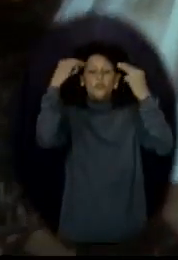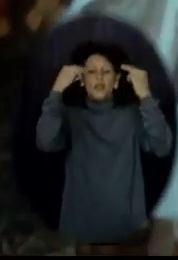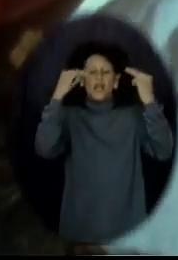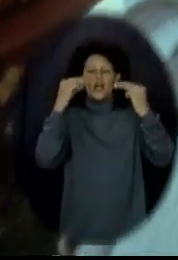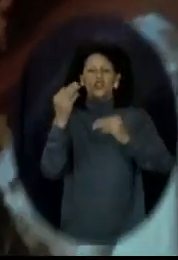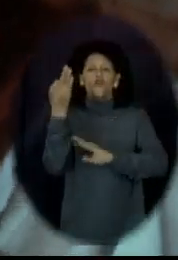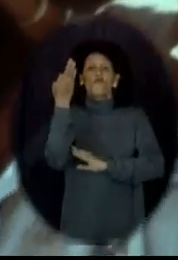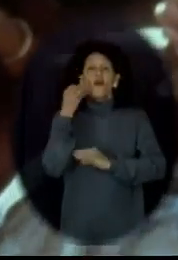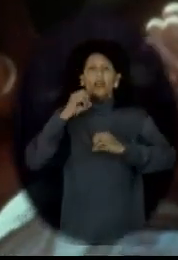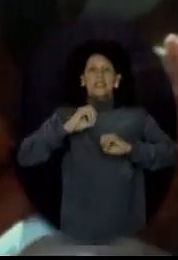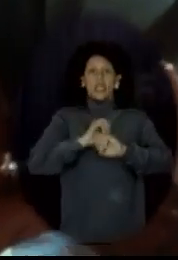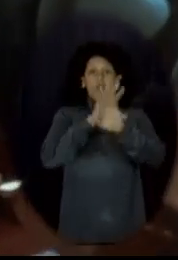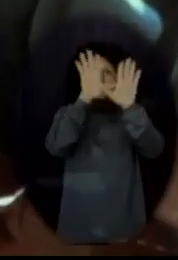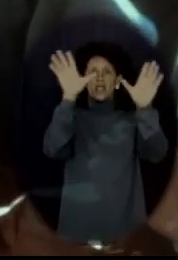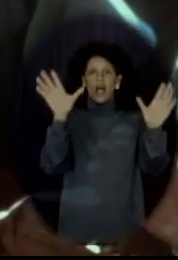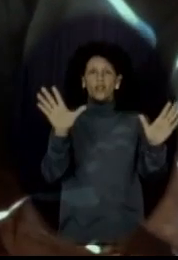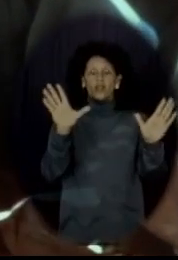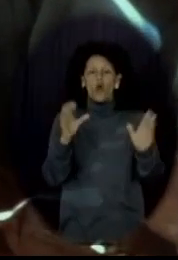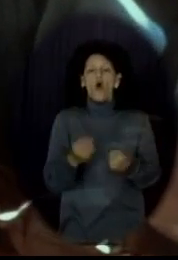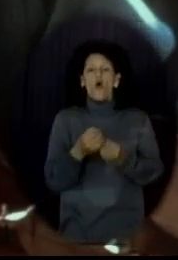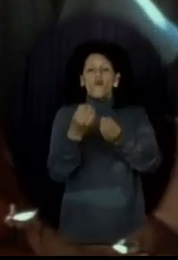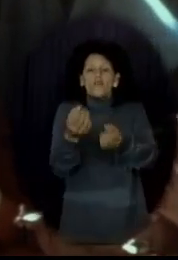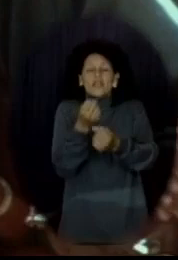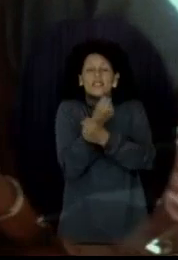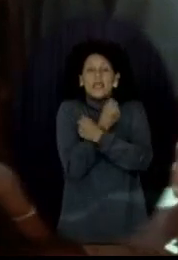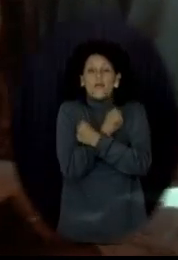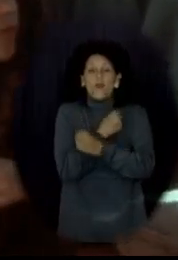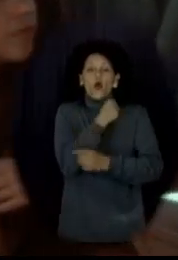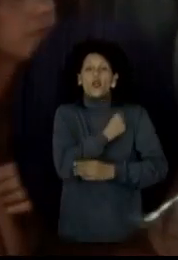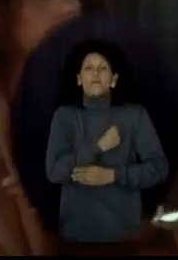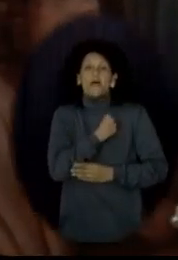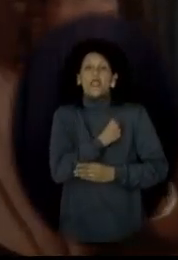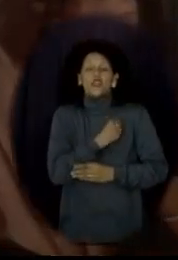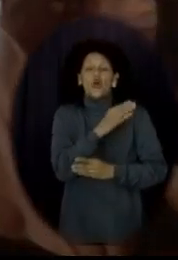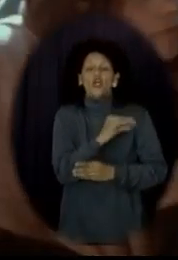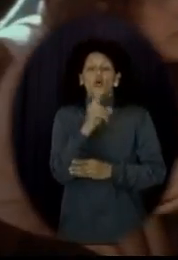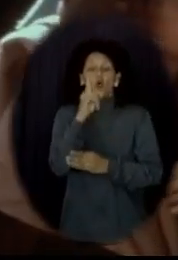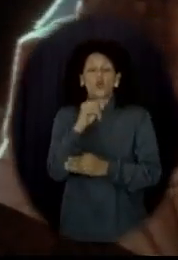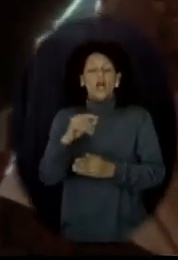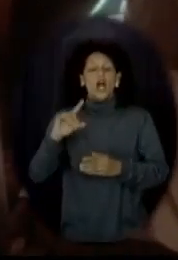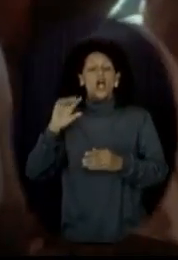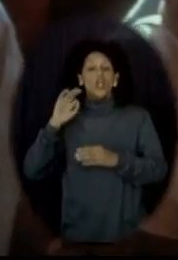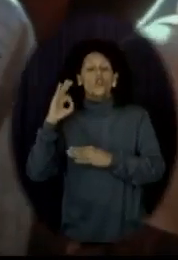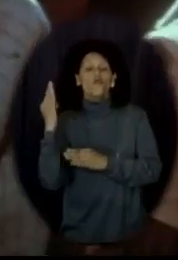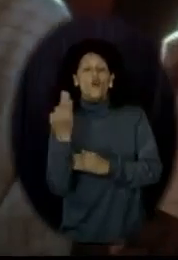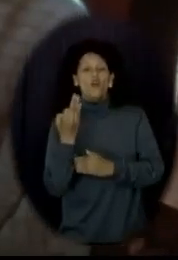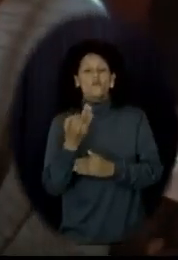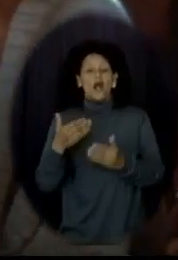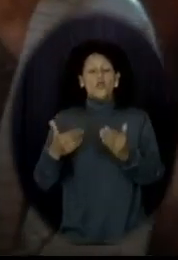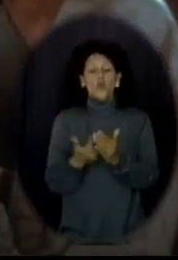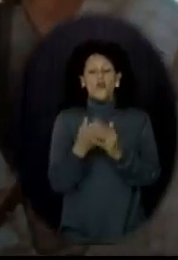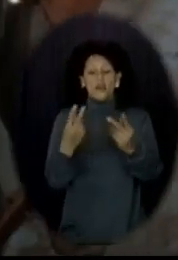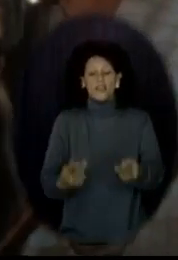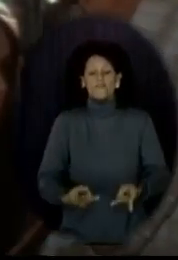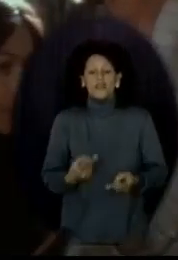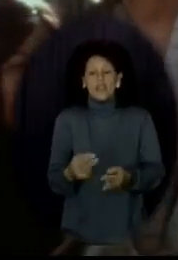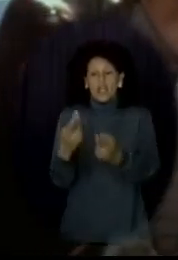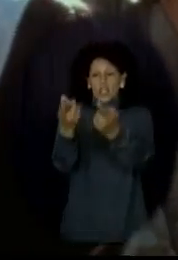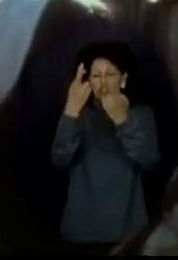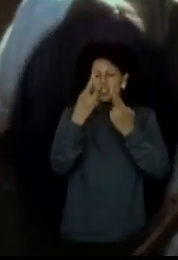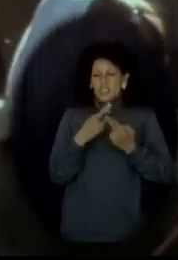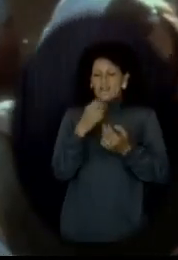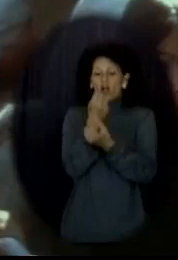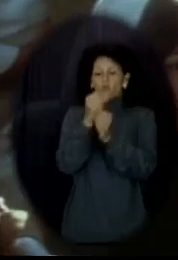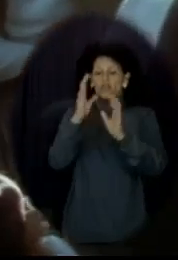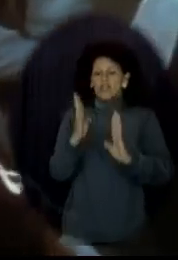Su mensaje es extraordinario. Jesús ofrece amor, perdón y una nueva forma de vida para todos los que lo